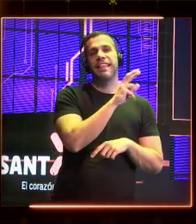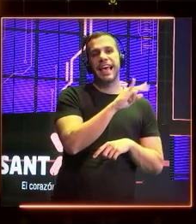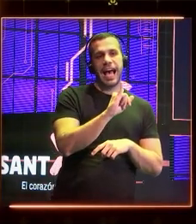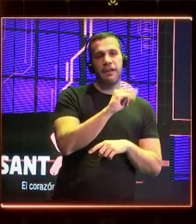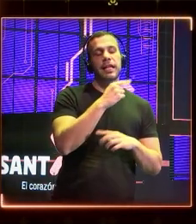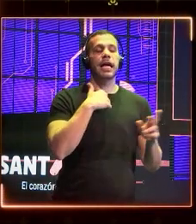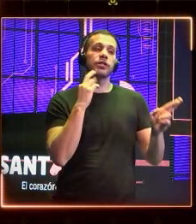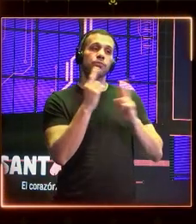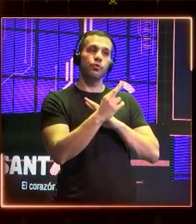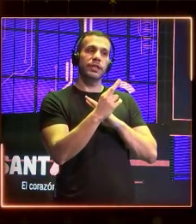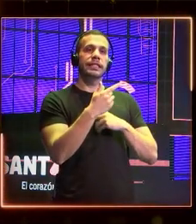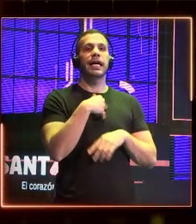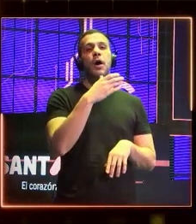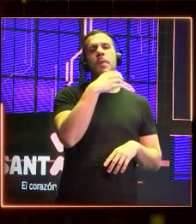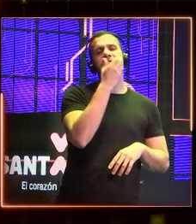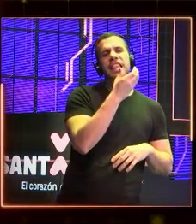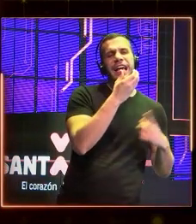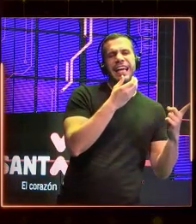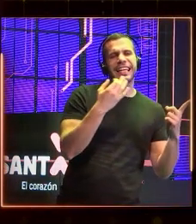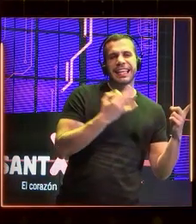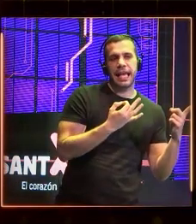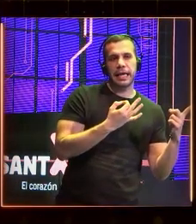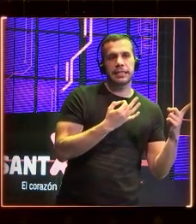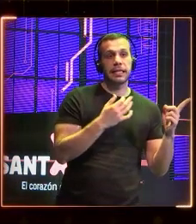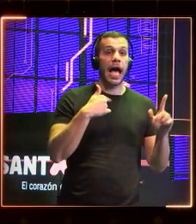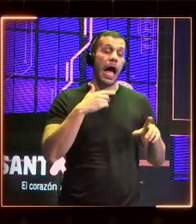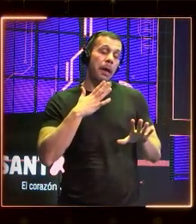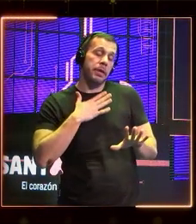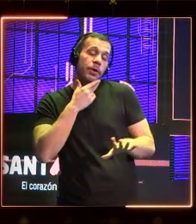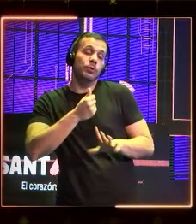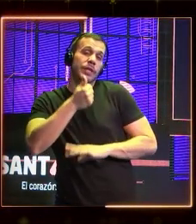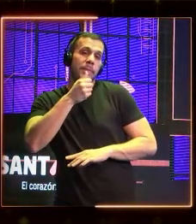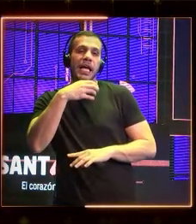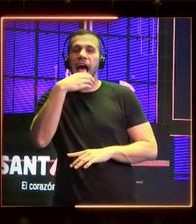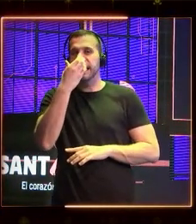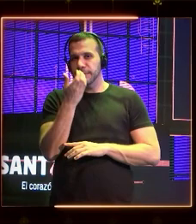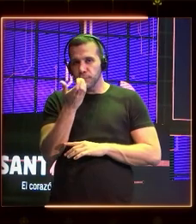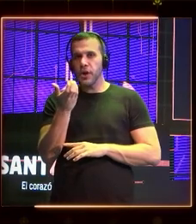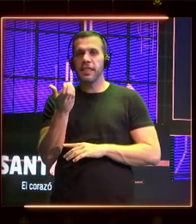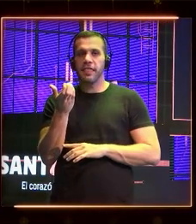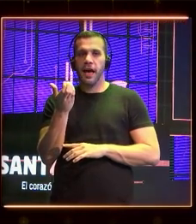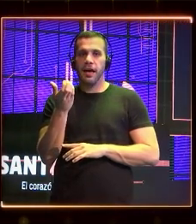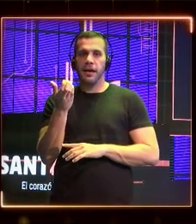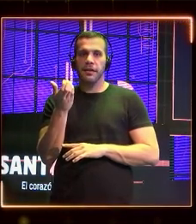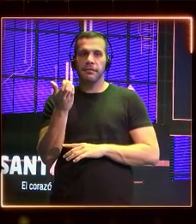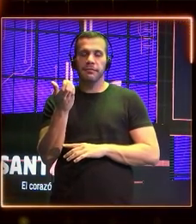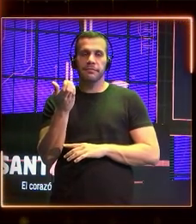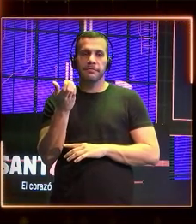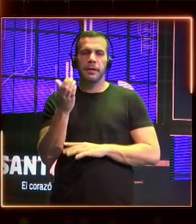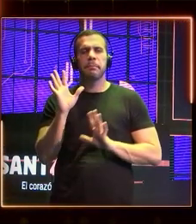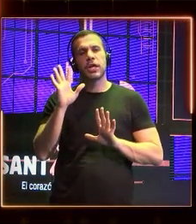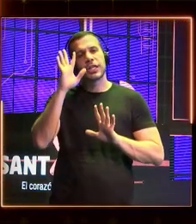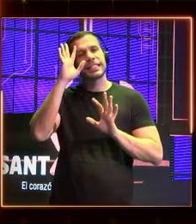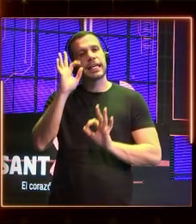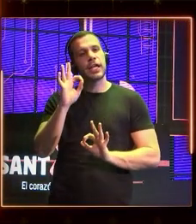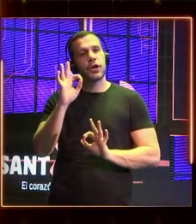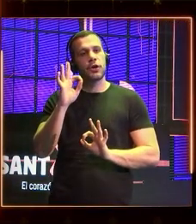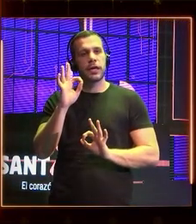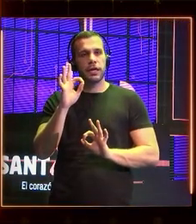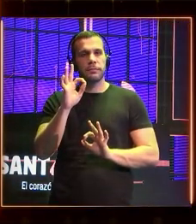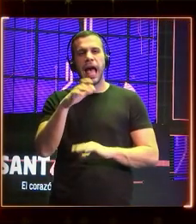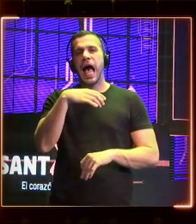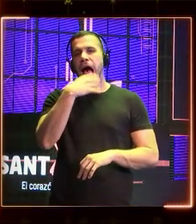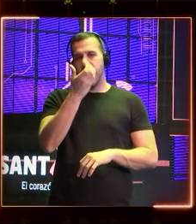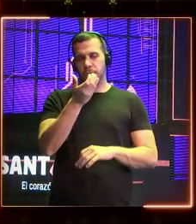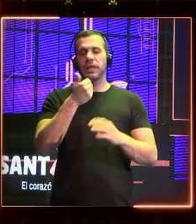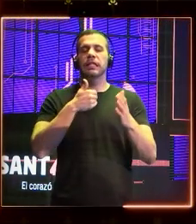que Qué es la manzana me gusta más mordida pero creo que appel va a hablar mucho del futuro